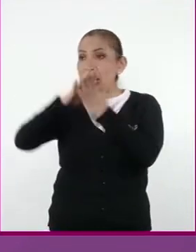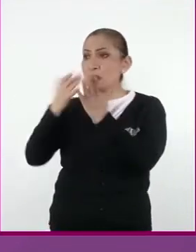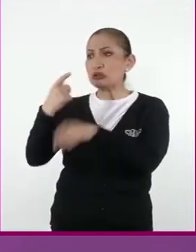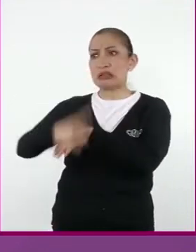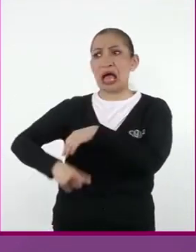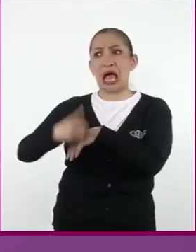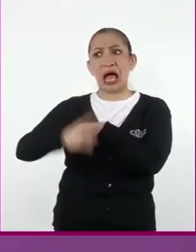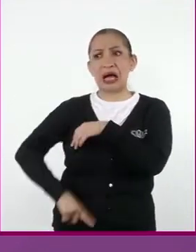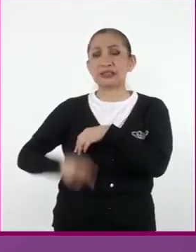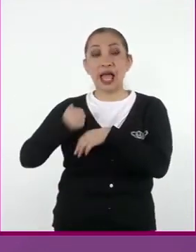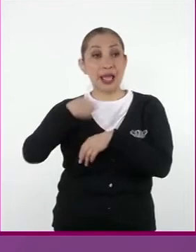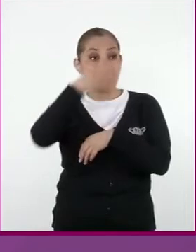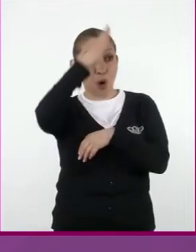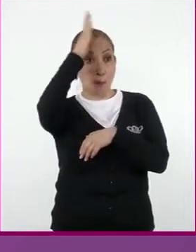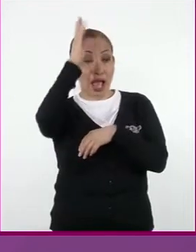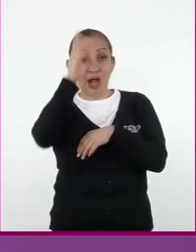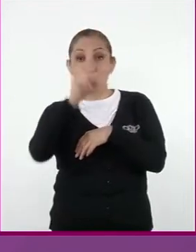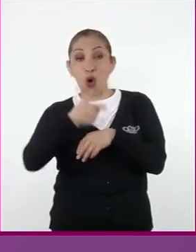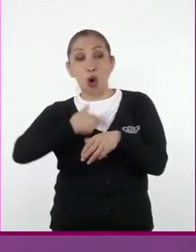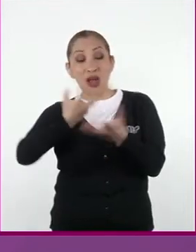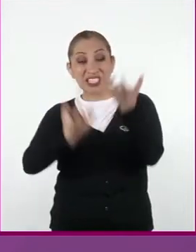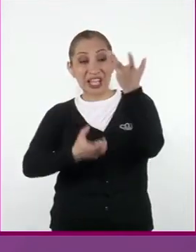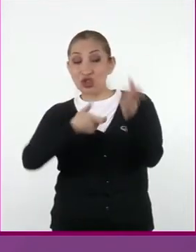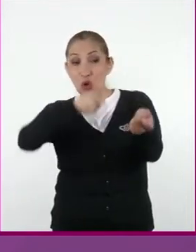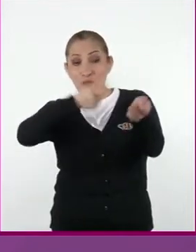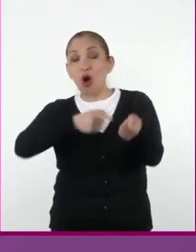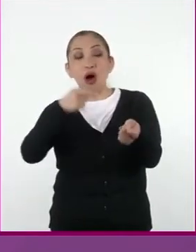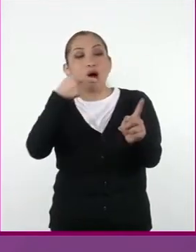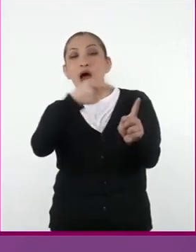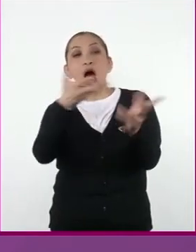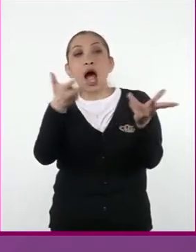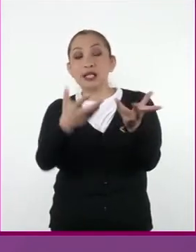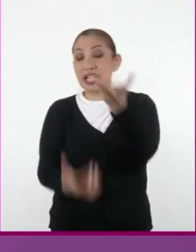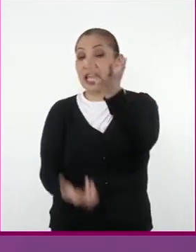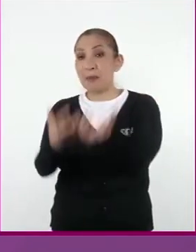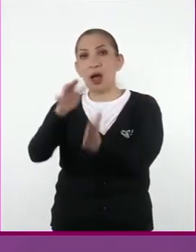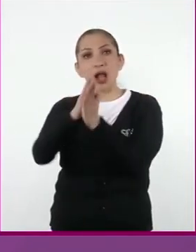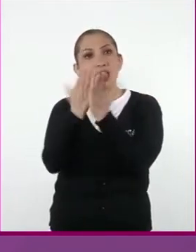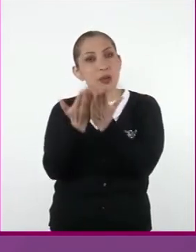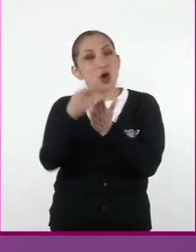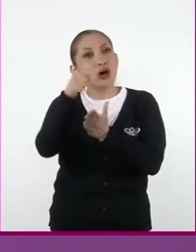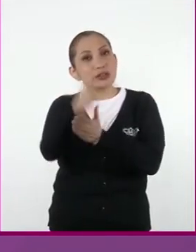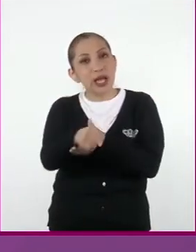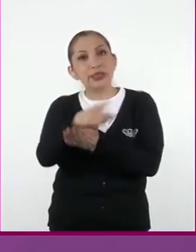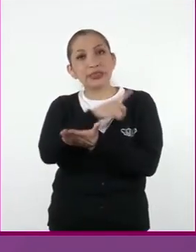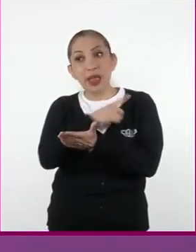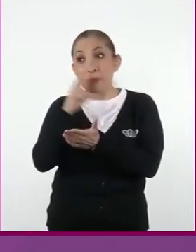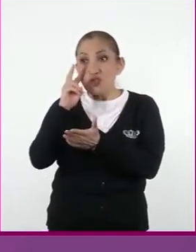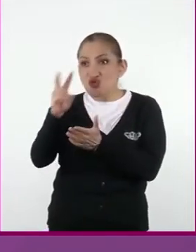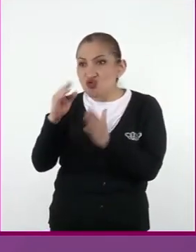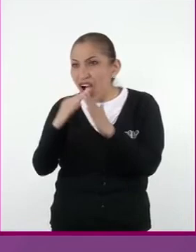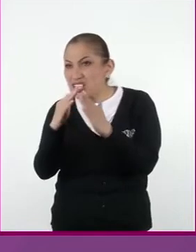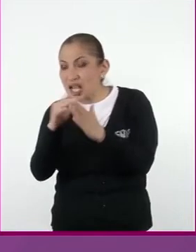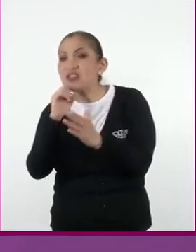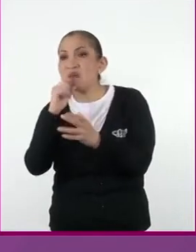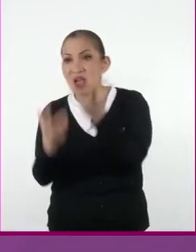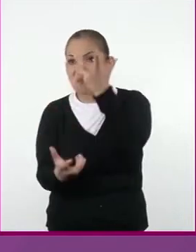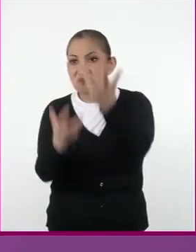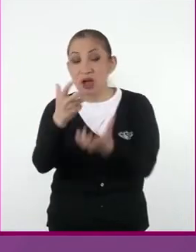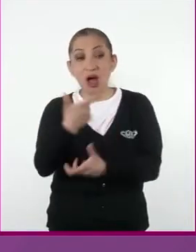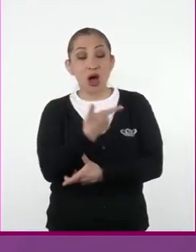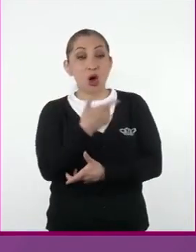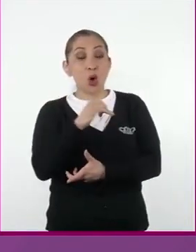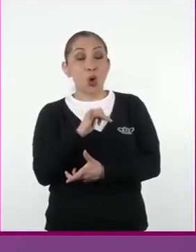dañinos y los bomberos, en lugar de apagar incendios, se dedican a quemar libros y a quienes se atreven a tenerlos en sus casas.